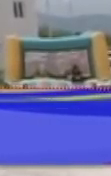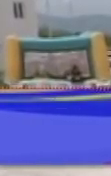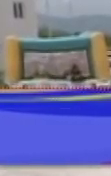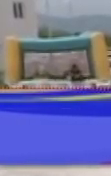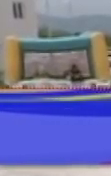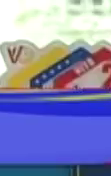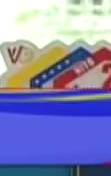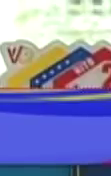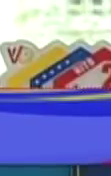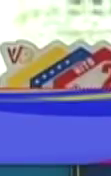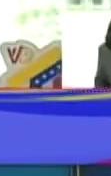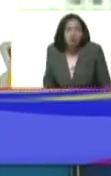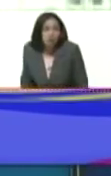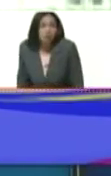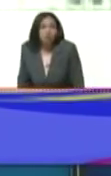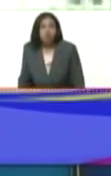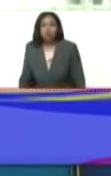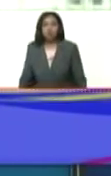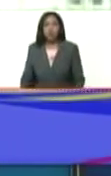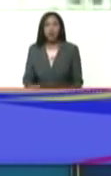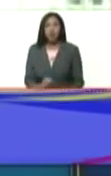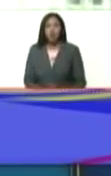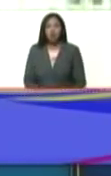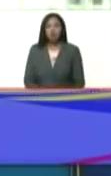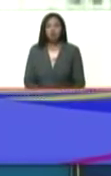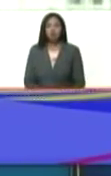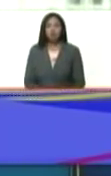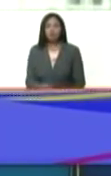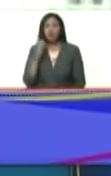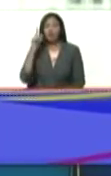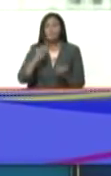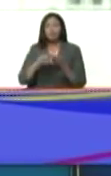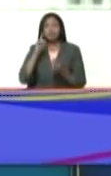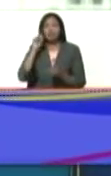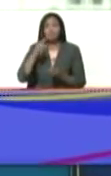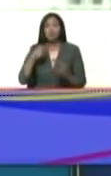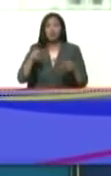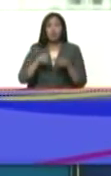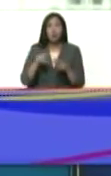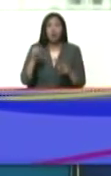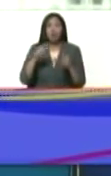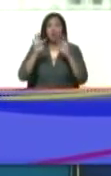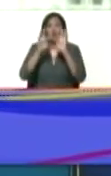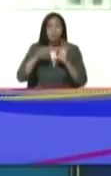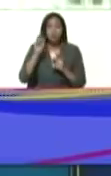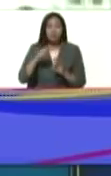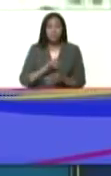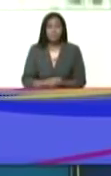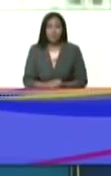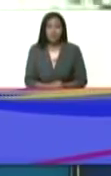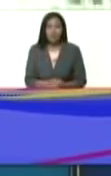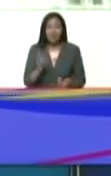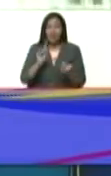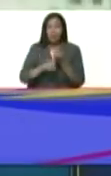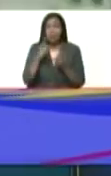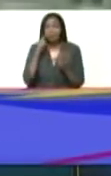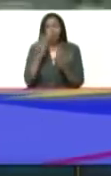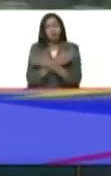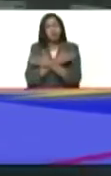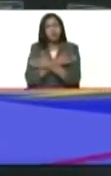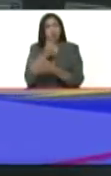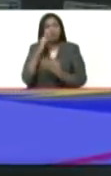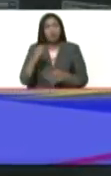oficial de la policía. Ahí está también su esposa Lady, Josville y Lady, los felicito.